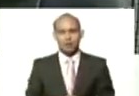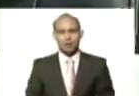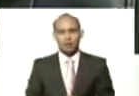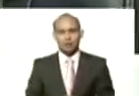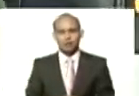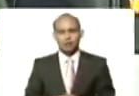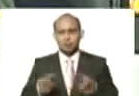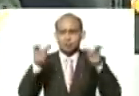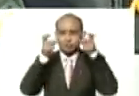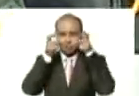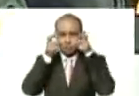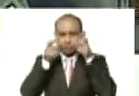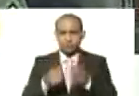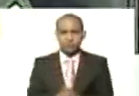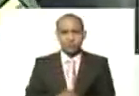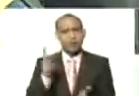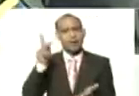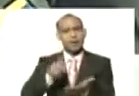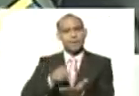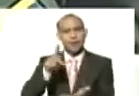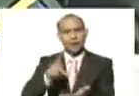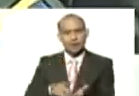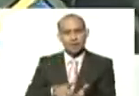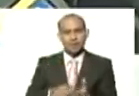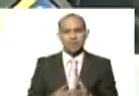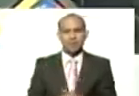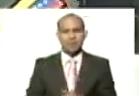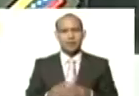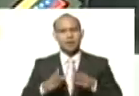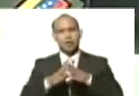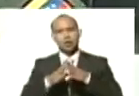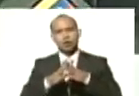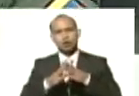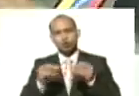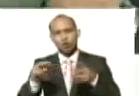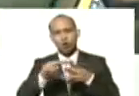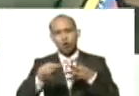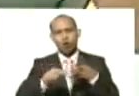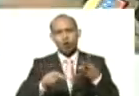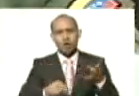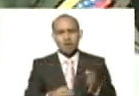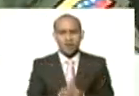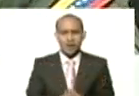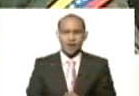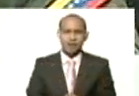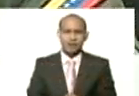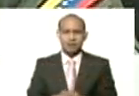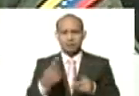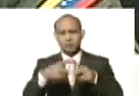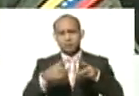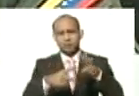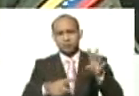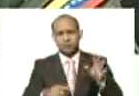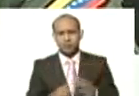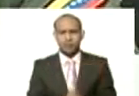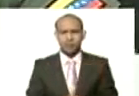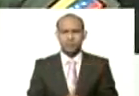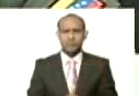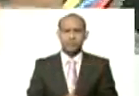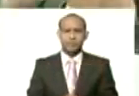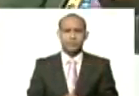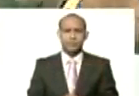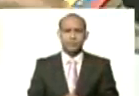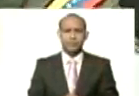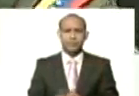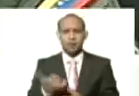estar atento y participamos desde todos nuestros niveles, porque tenemos nivel estratégico, como el IESOFAN,